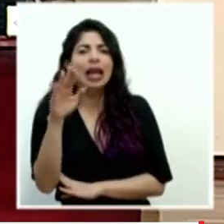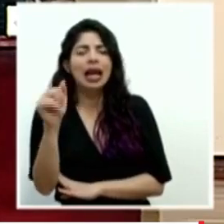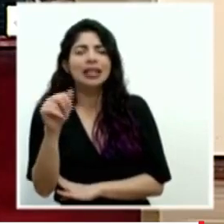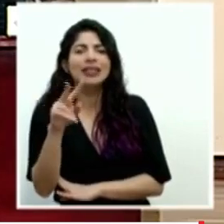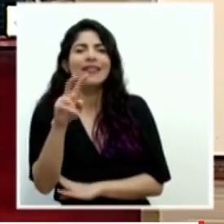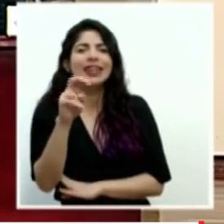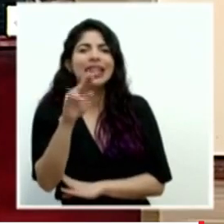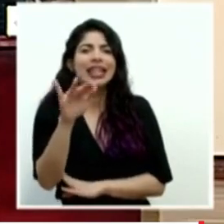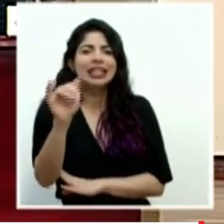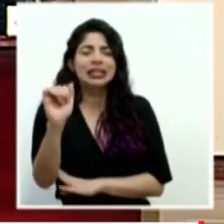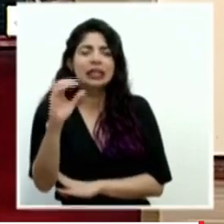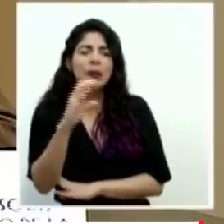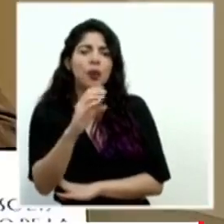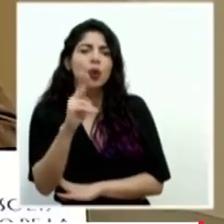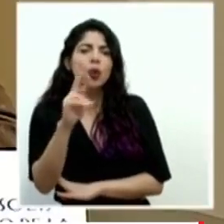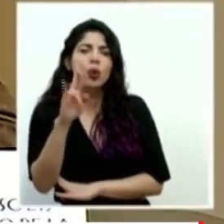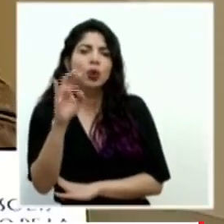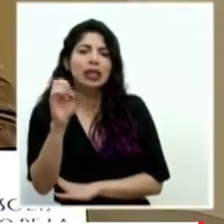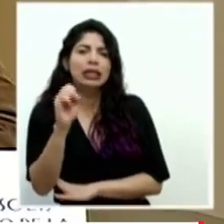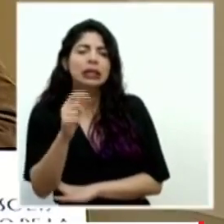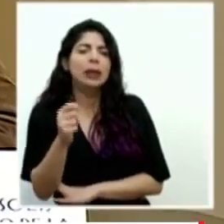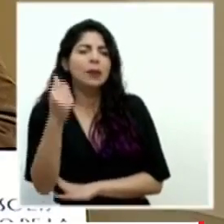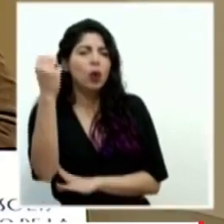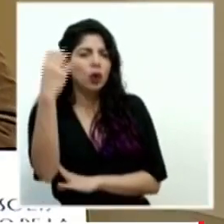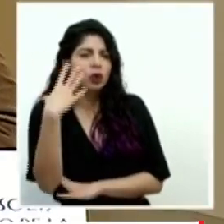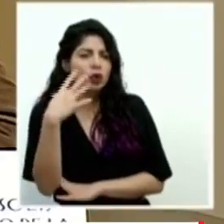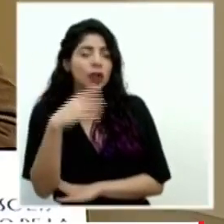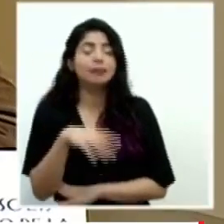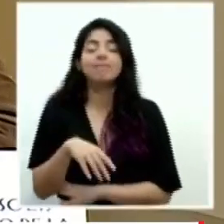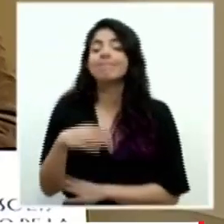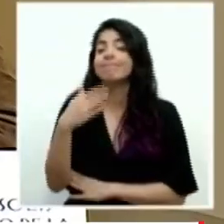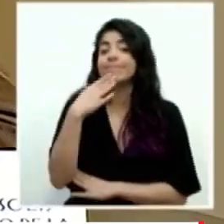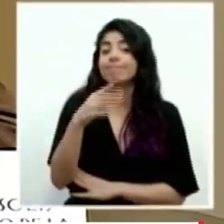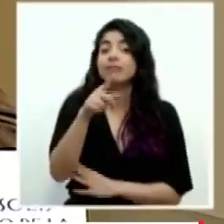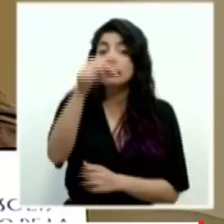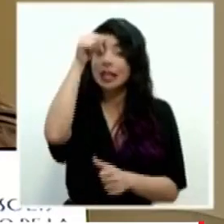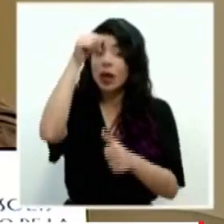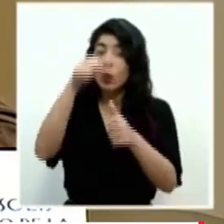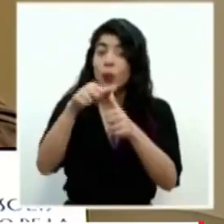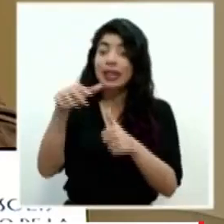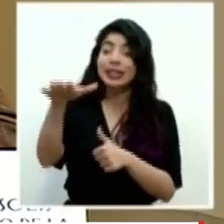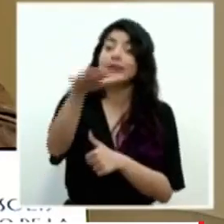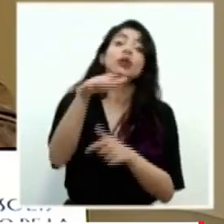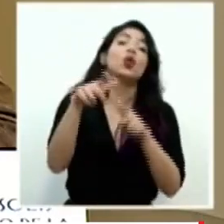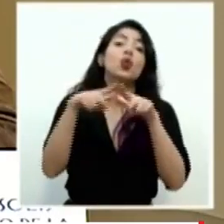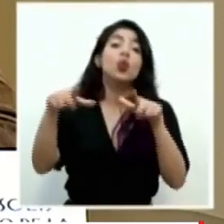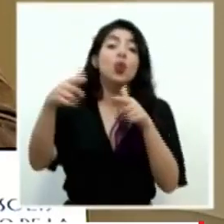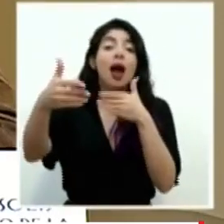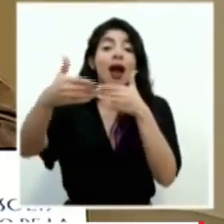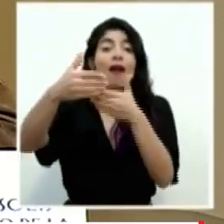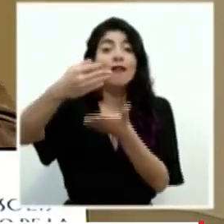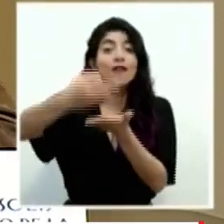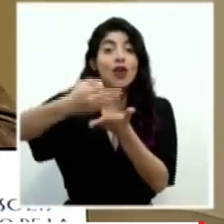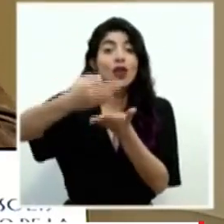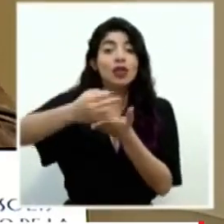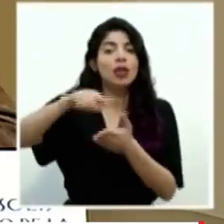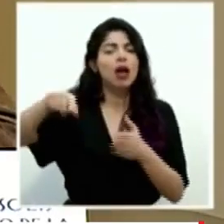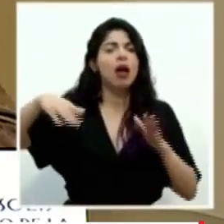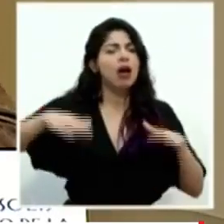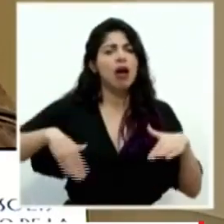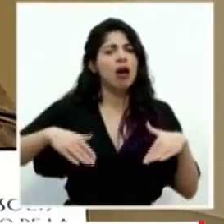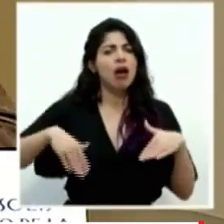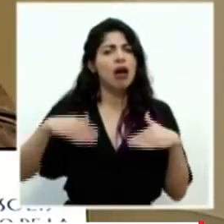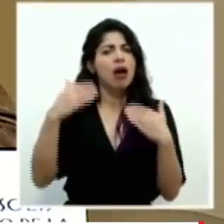Venecia, Cutris y Pocosol? Muchísimas gracias. Recordemos que en estas zonas fronterizas no se ha aplicado